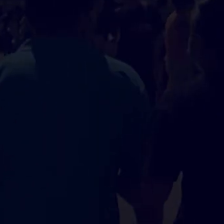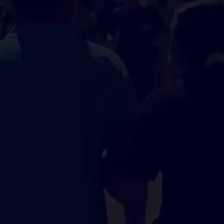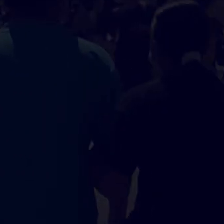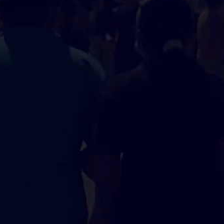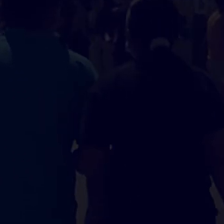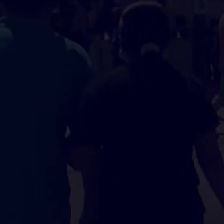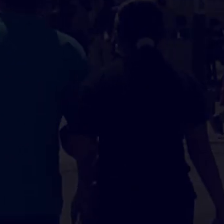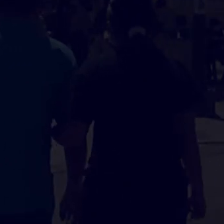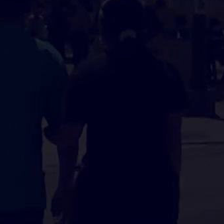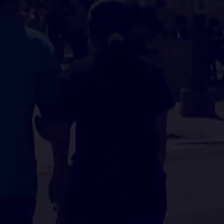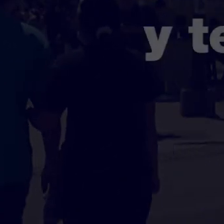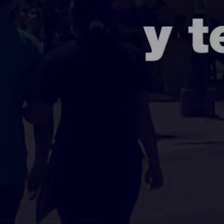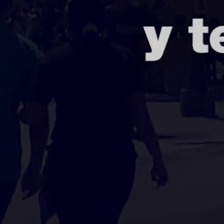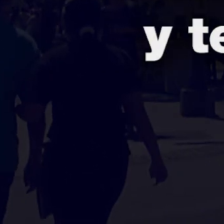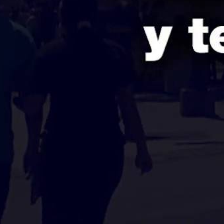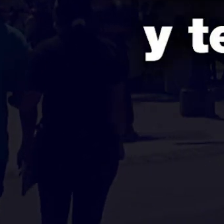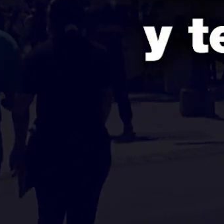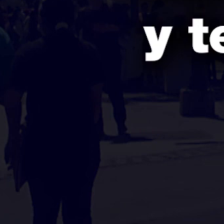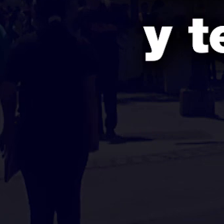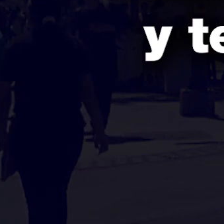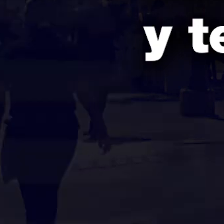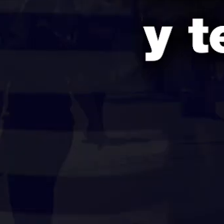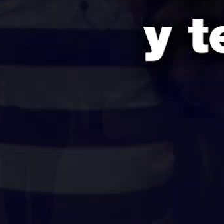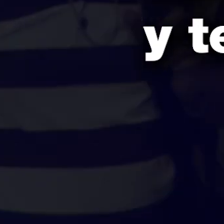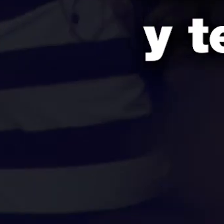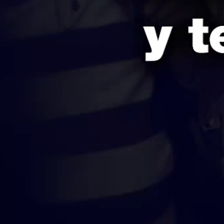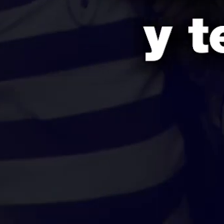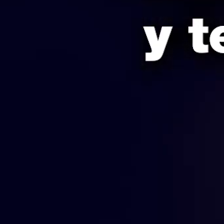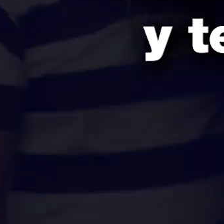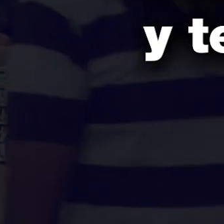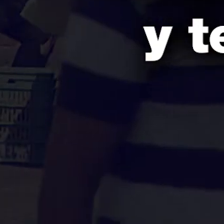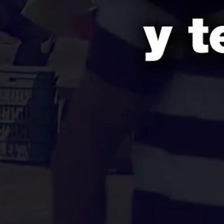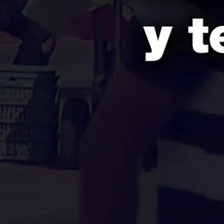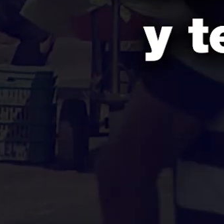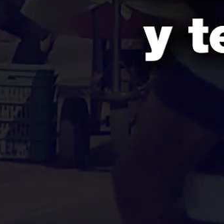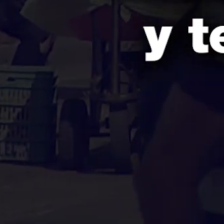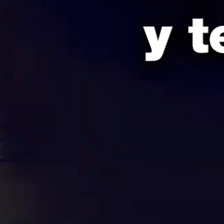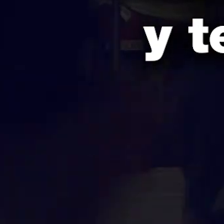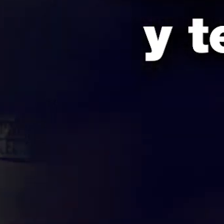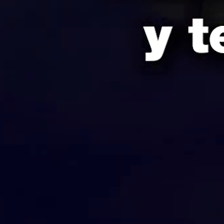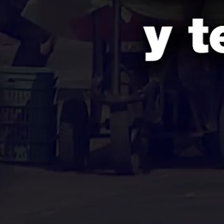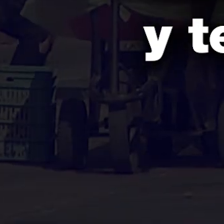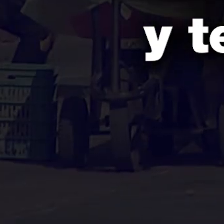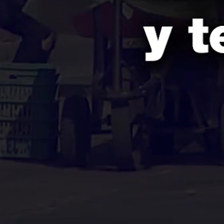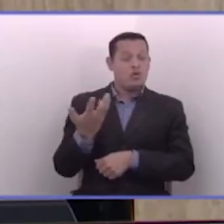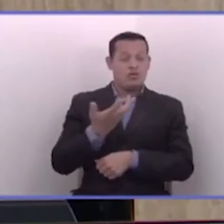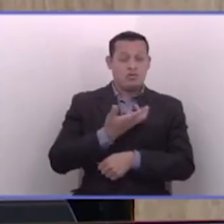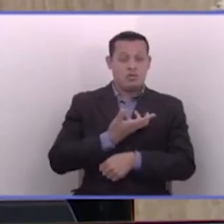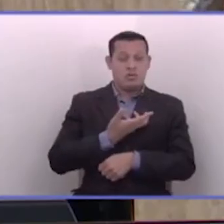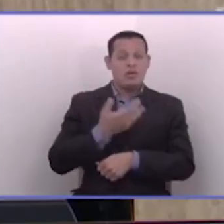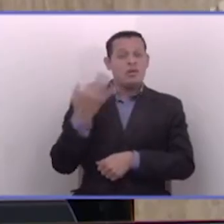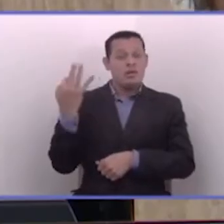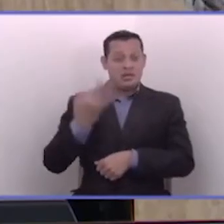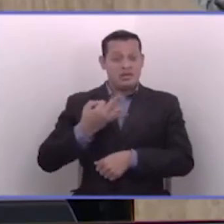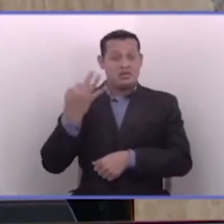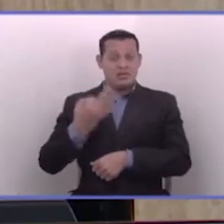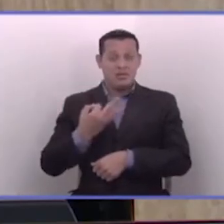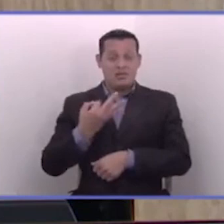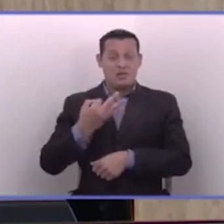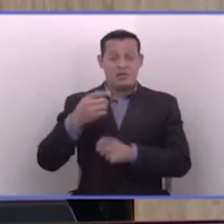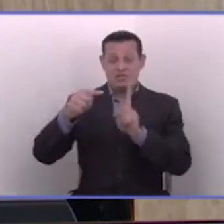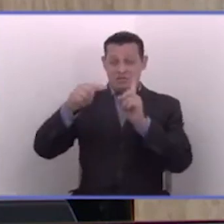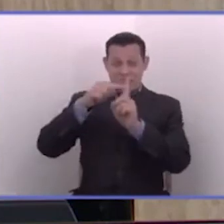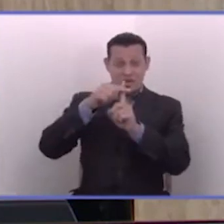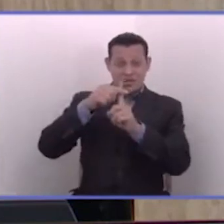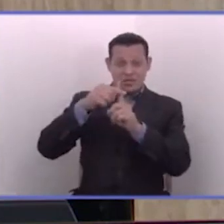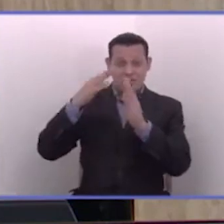de detención administrativa y la inviolabilidad de la correspondencia y telecomunicaciones en todo el país. Necesitamos una prórroga